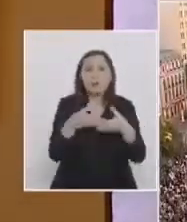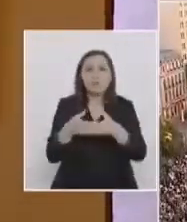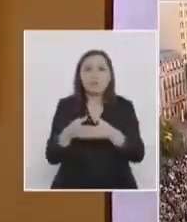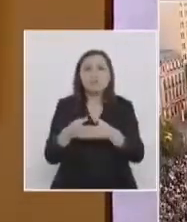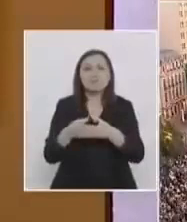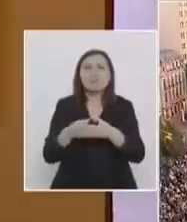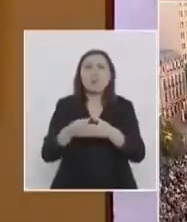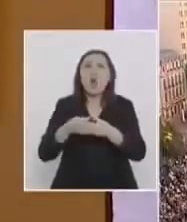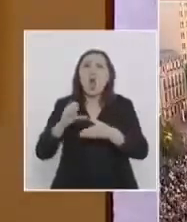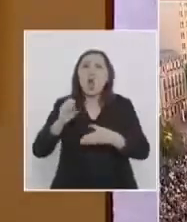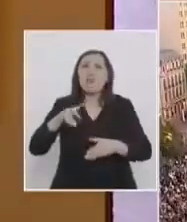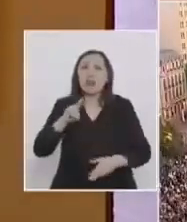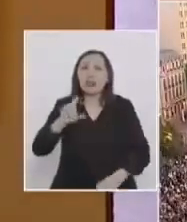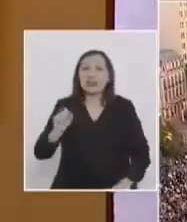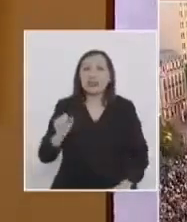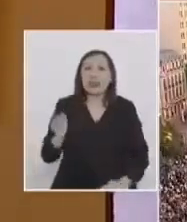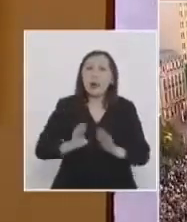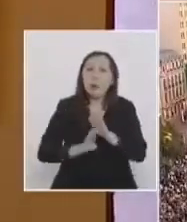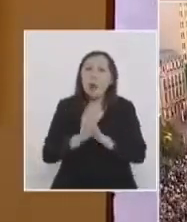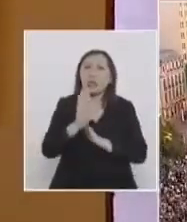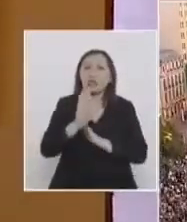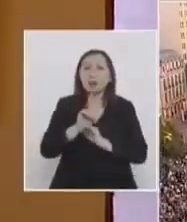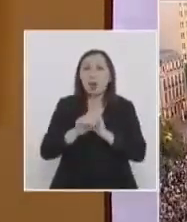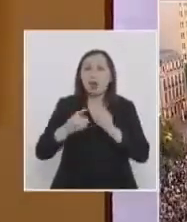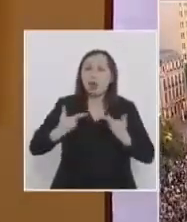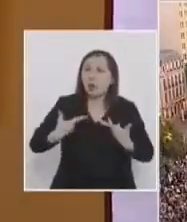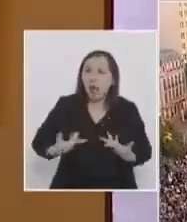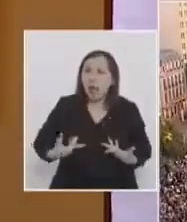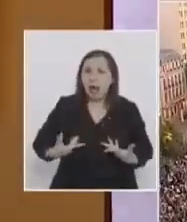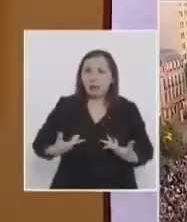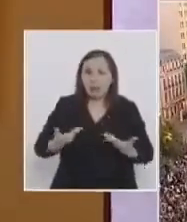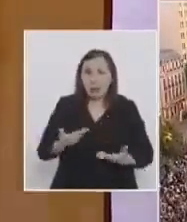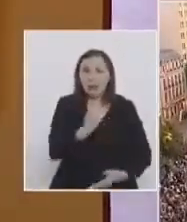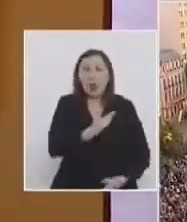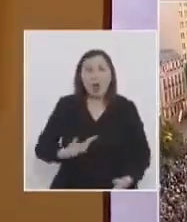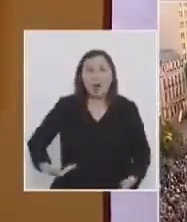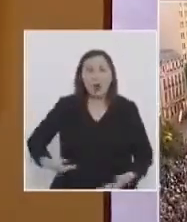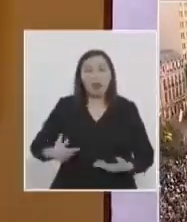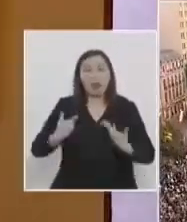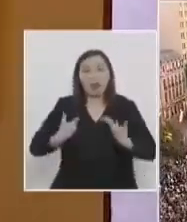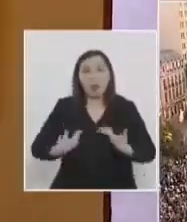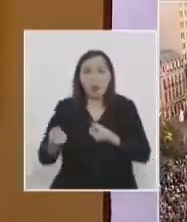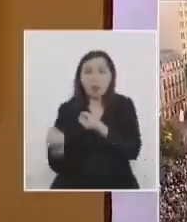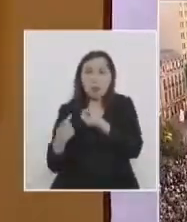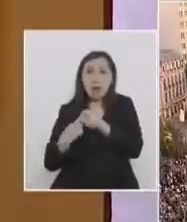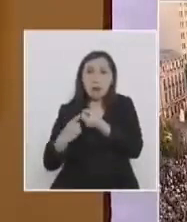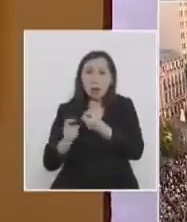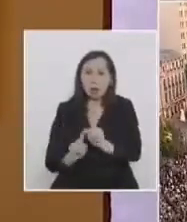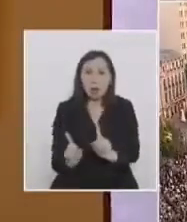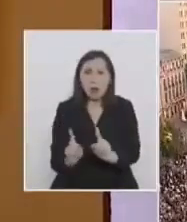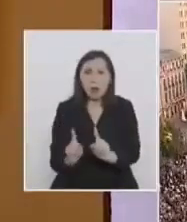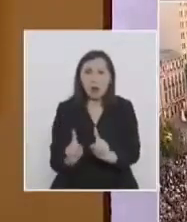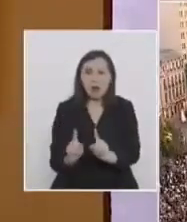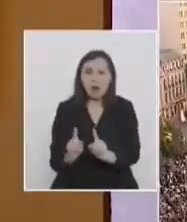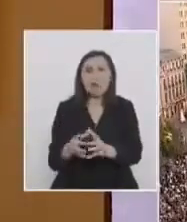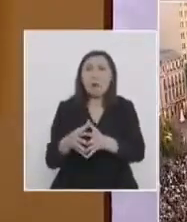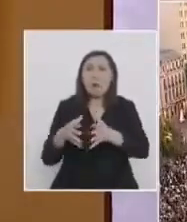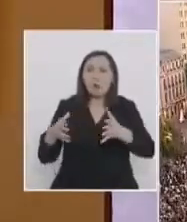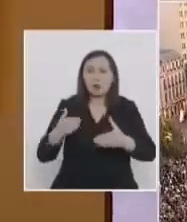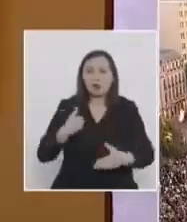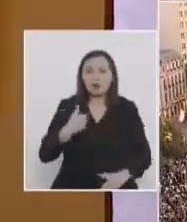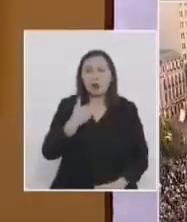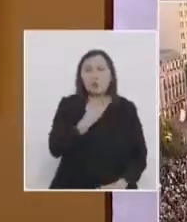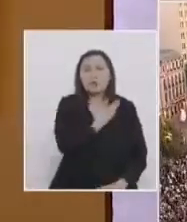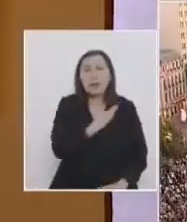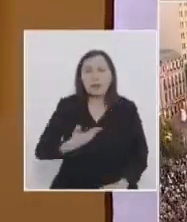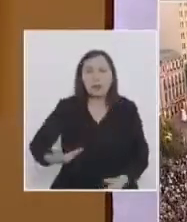Convergencia Progresista. Quiero que sepan que no se agota, este gobierno no se agota en sus adherentes. Seré el